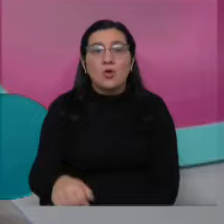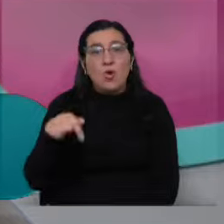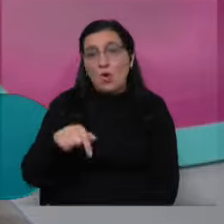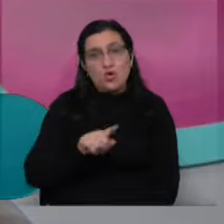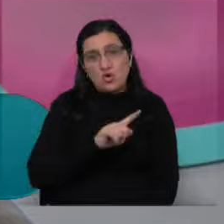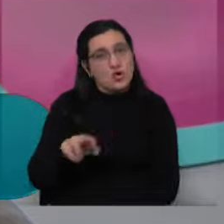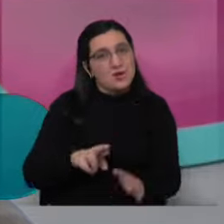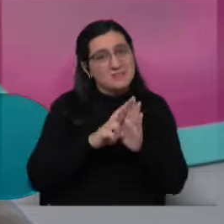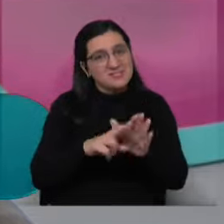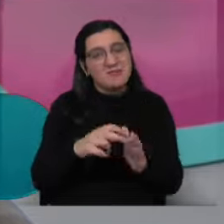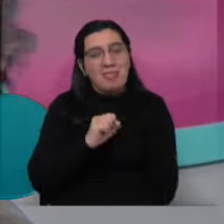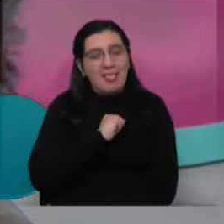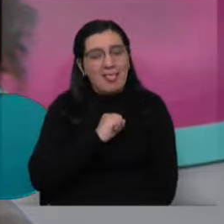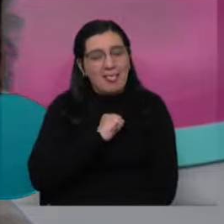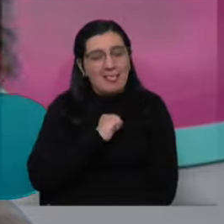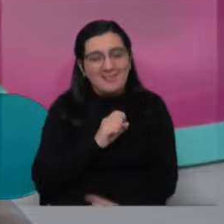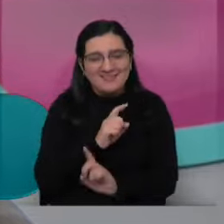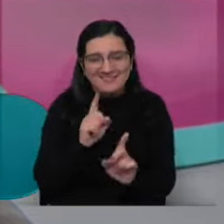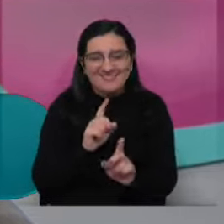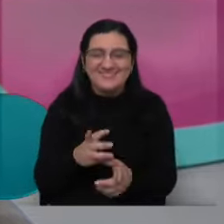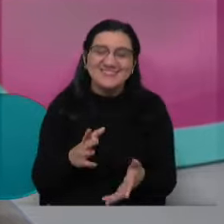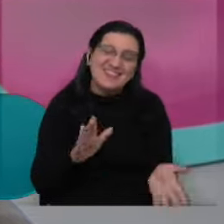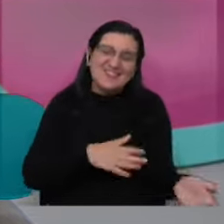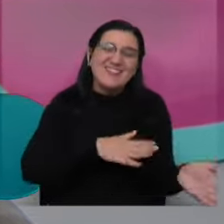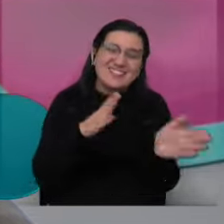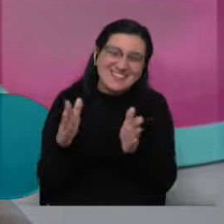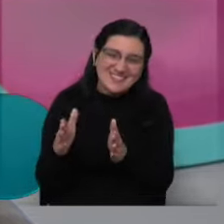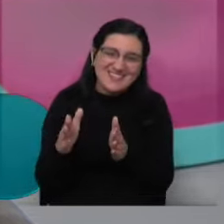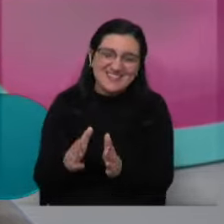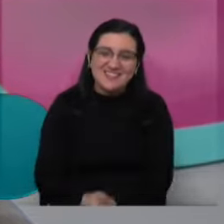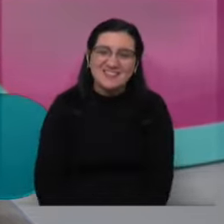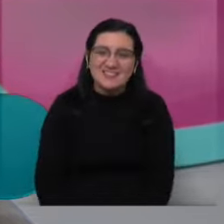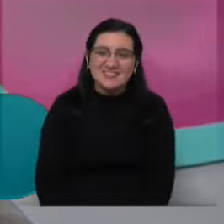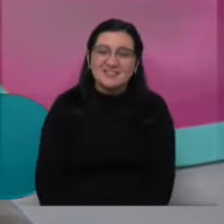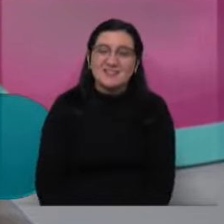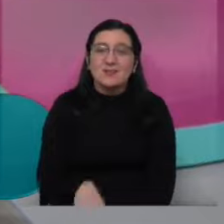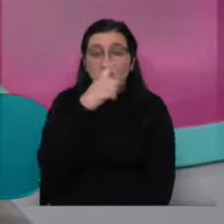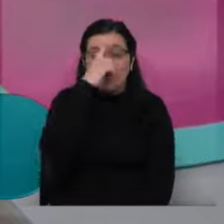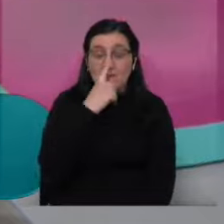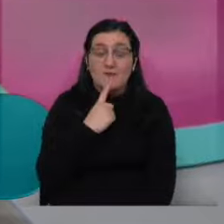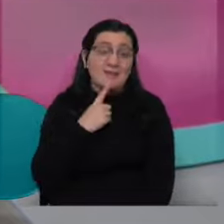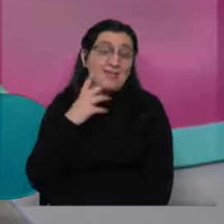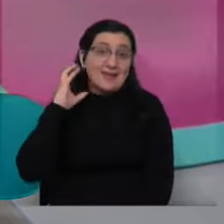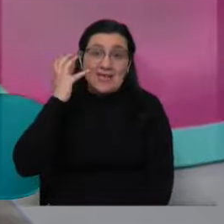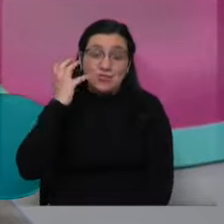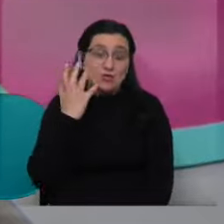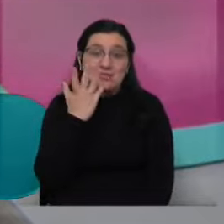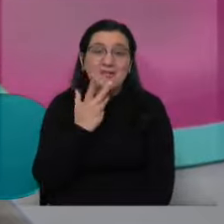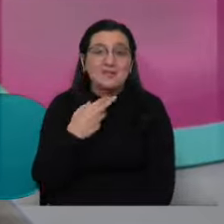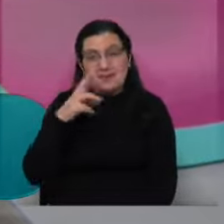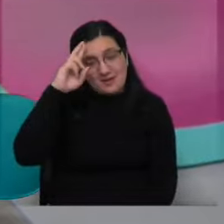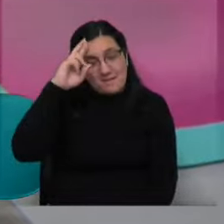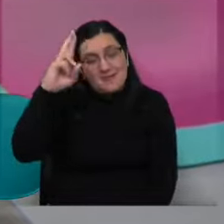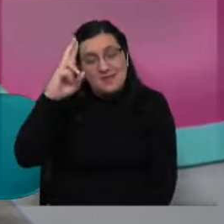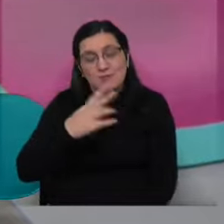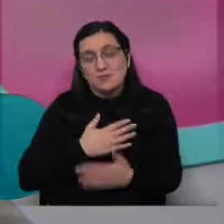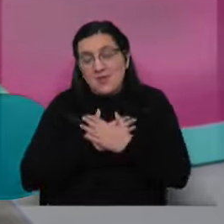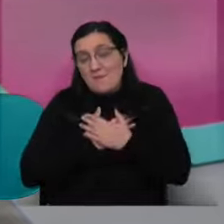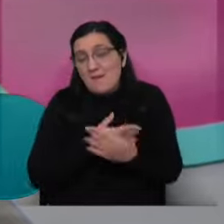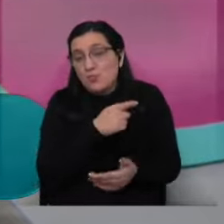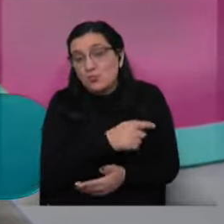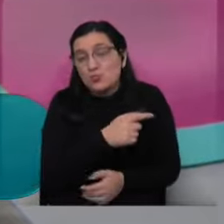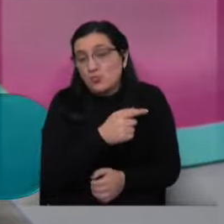representas bien pero más allá de tu 13 a cer y de tu perfil eminentemente radial que que respetamos queremos amamos tu camino